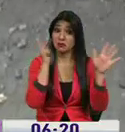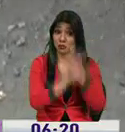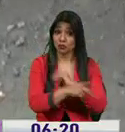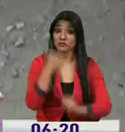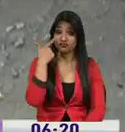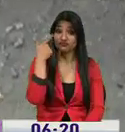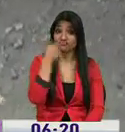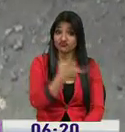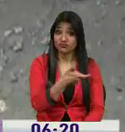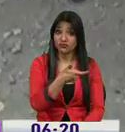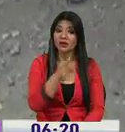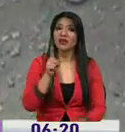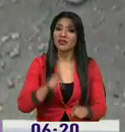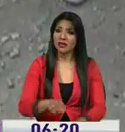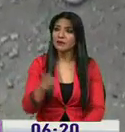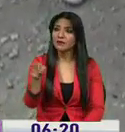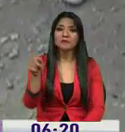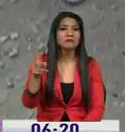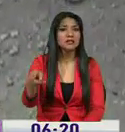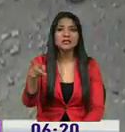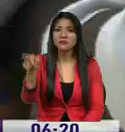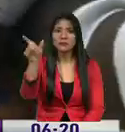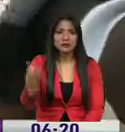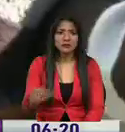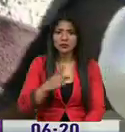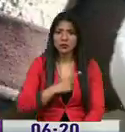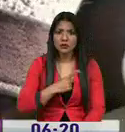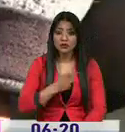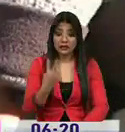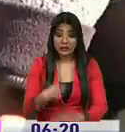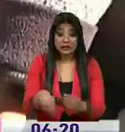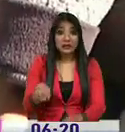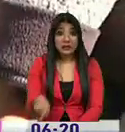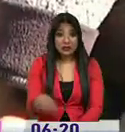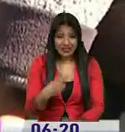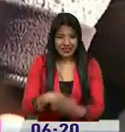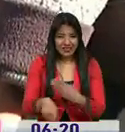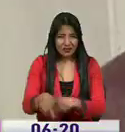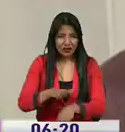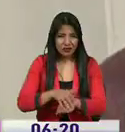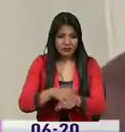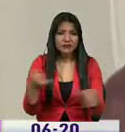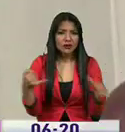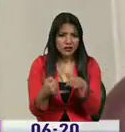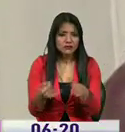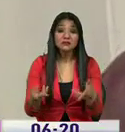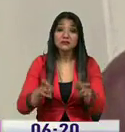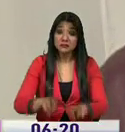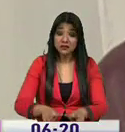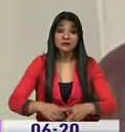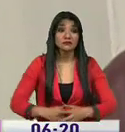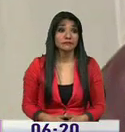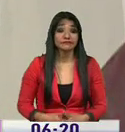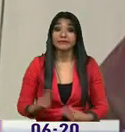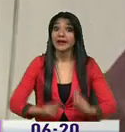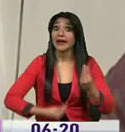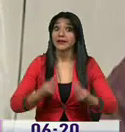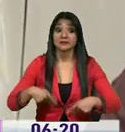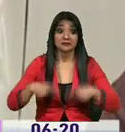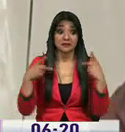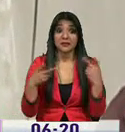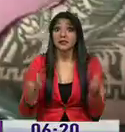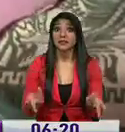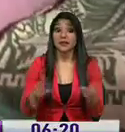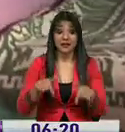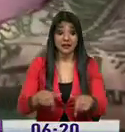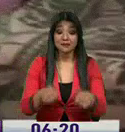ellos deben convivir con el agresor, incluso el menor que presuntamente nació de la violación. Nosotros tenemos que seguir viviendo porque no tenemos a dónde